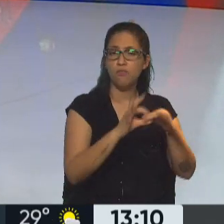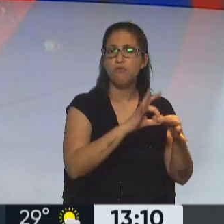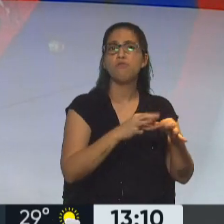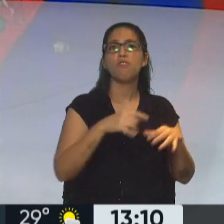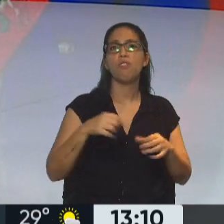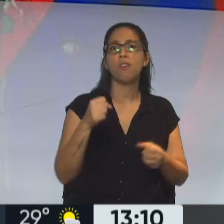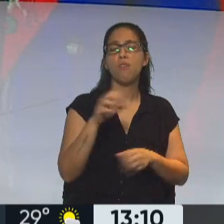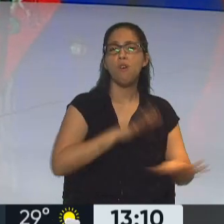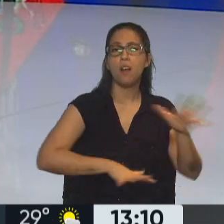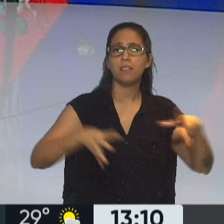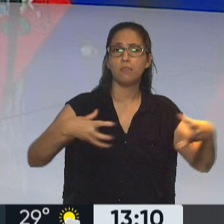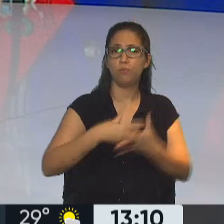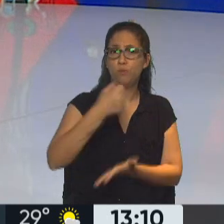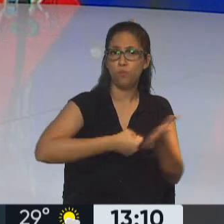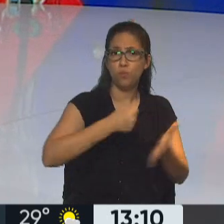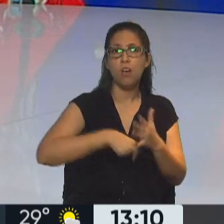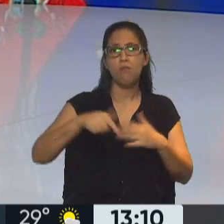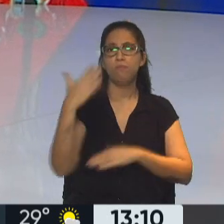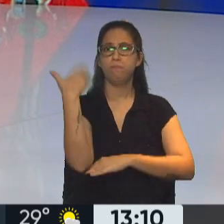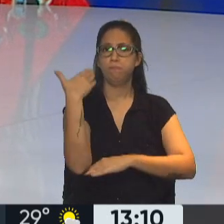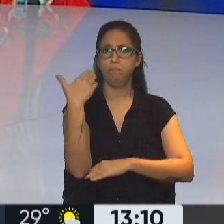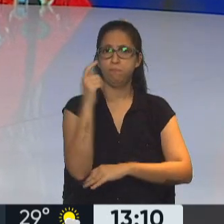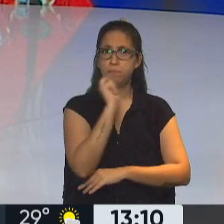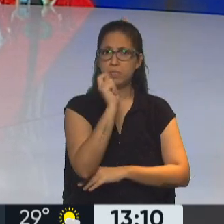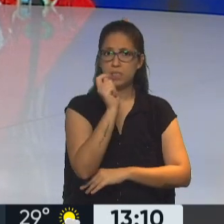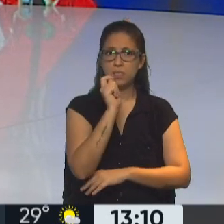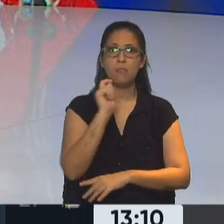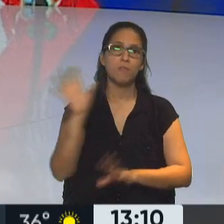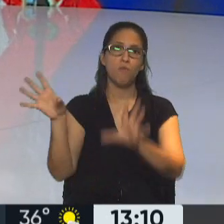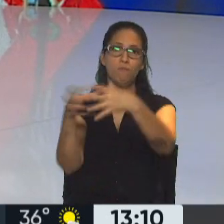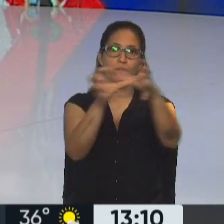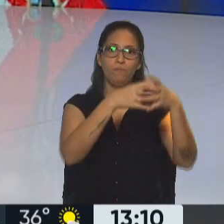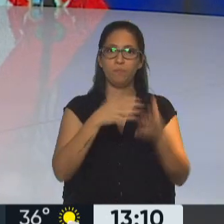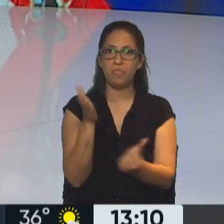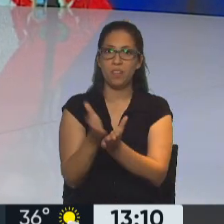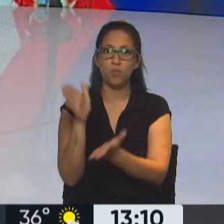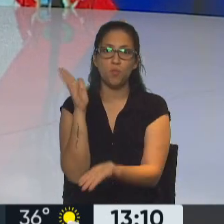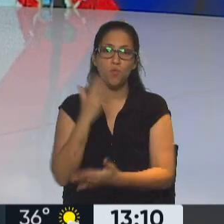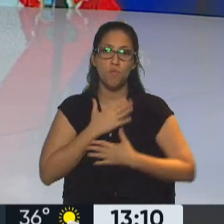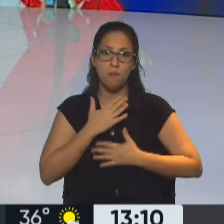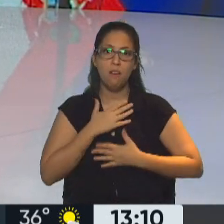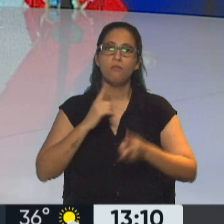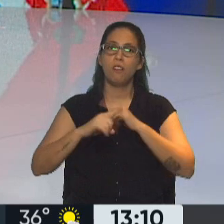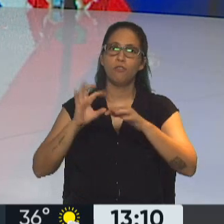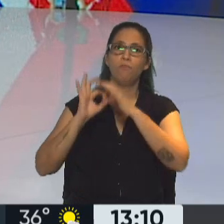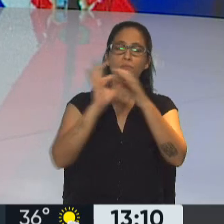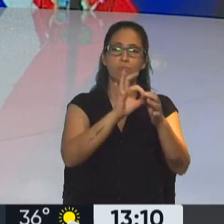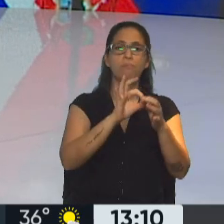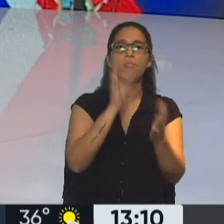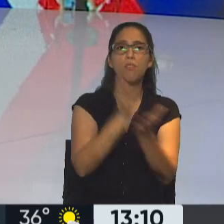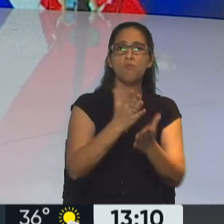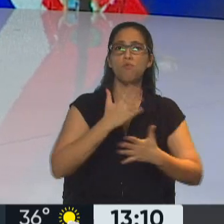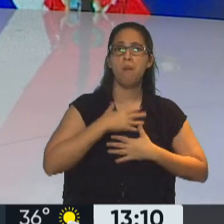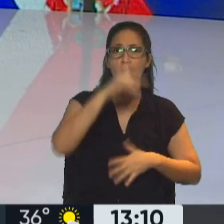Lucha, brindó esta mañana una conferencia de prensa con representantes de organismos de derechos humanos relacionada justamente con la violación a los derechos humanos en